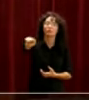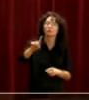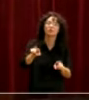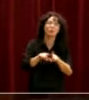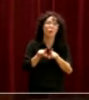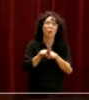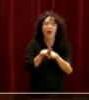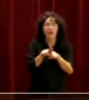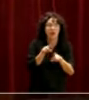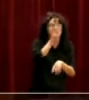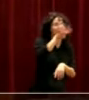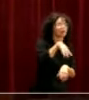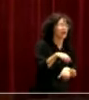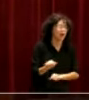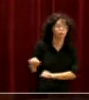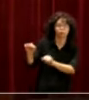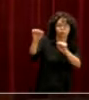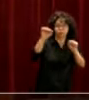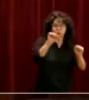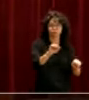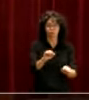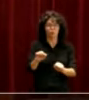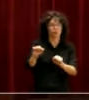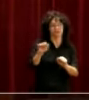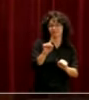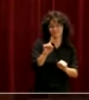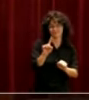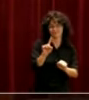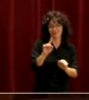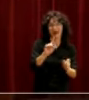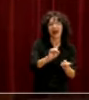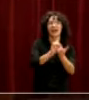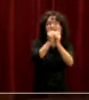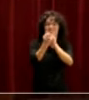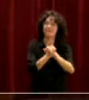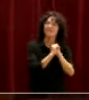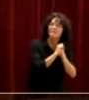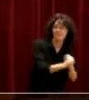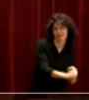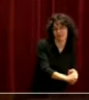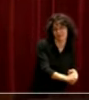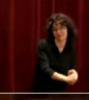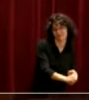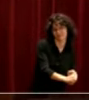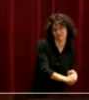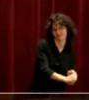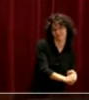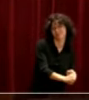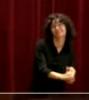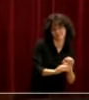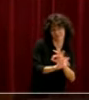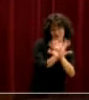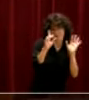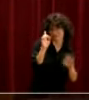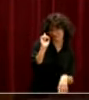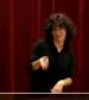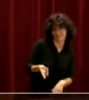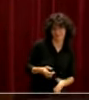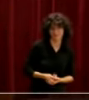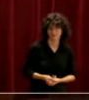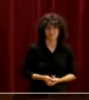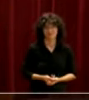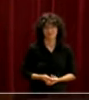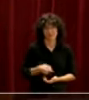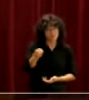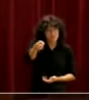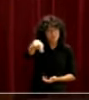catalán. De hecho, son esclavos de él, porque claro, esto manda. Y han permitido que la lengua